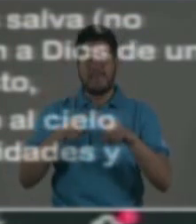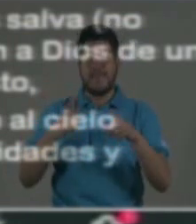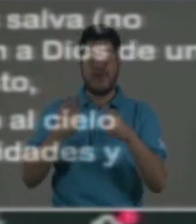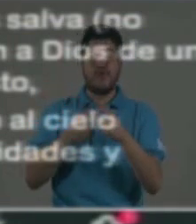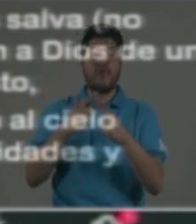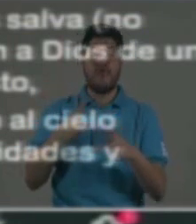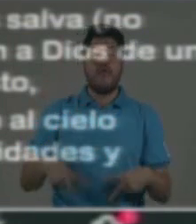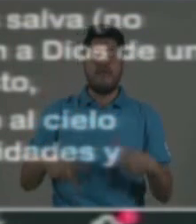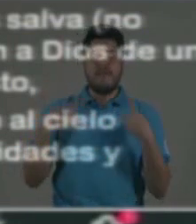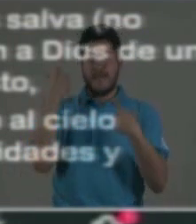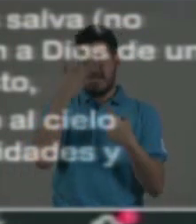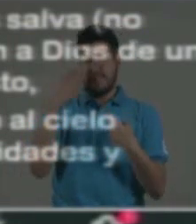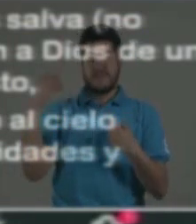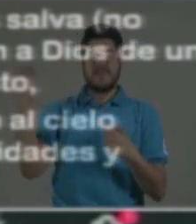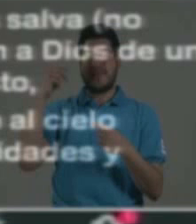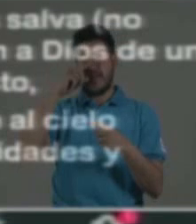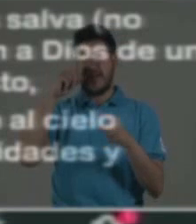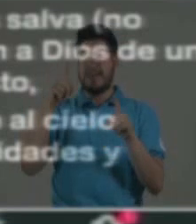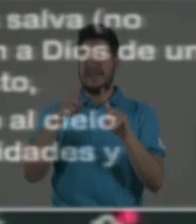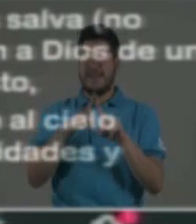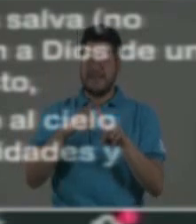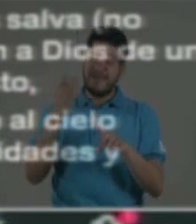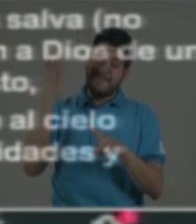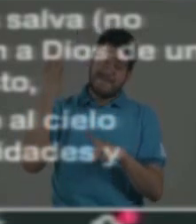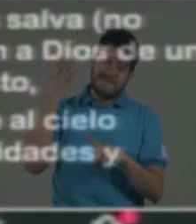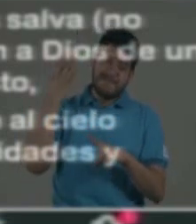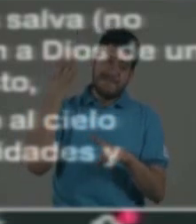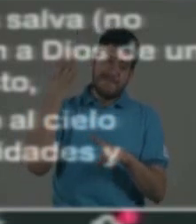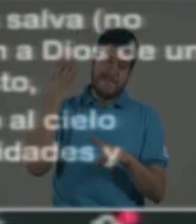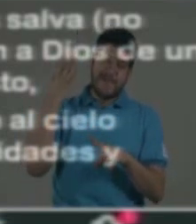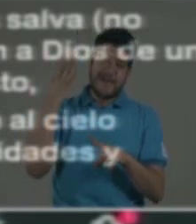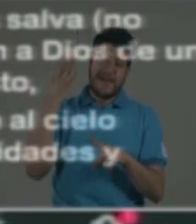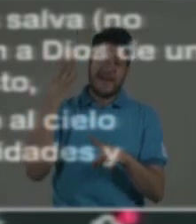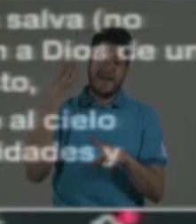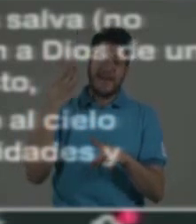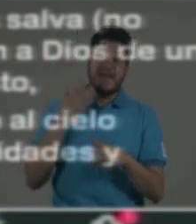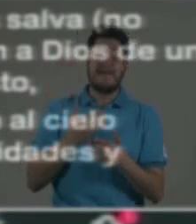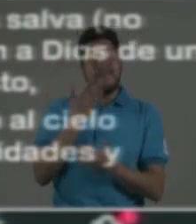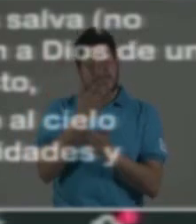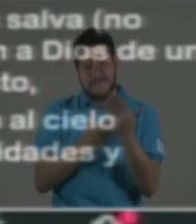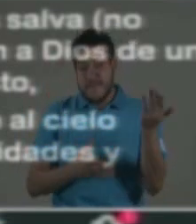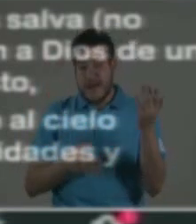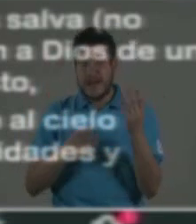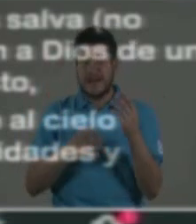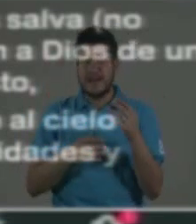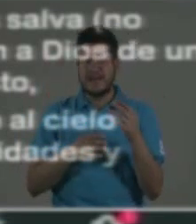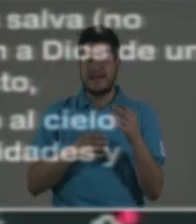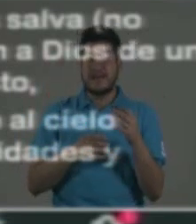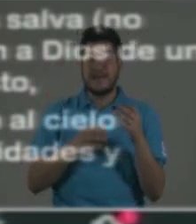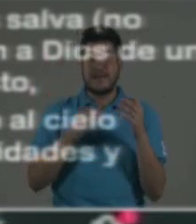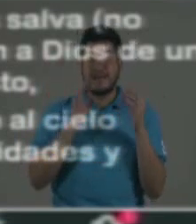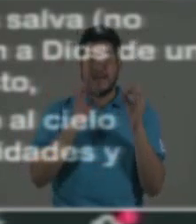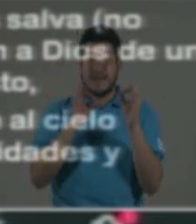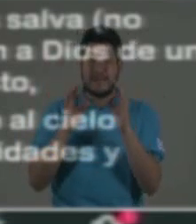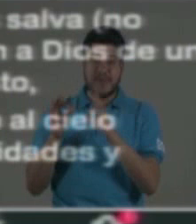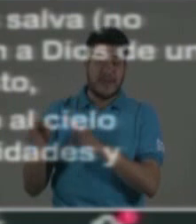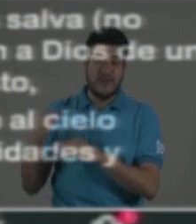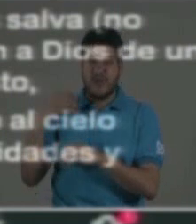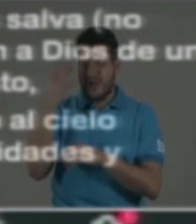en el cual también fue y predicó a los Espíritus encarcelados